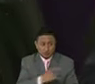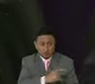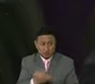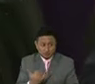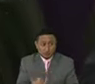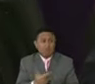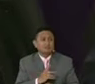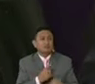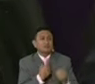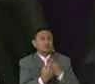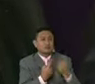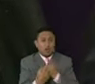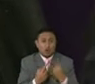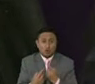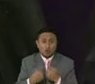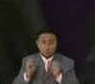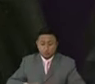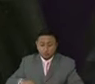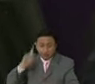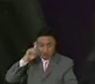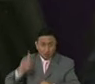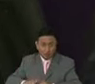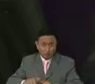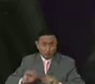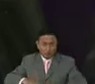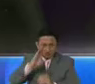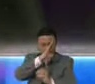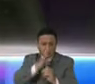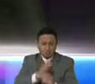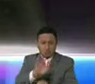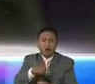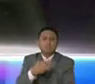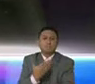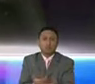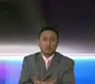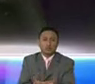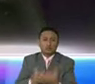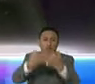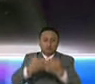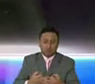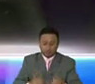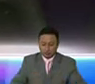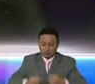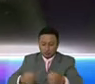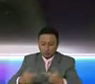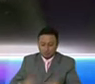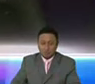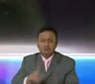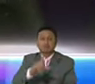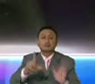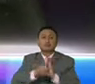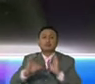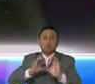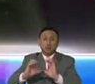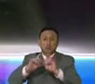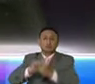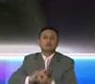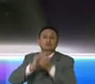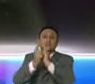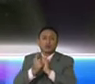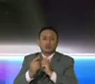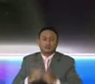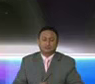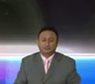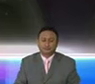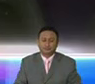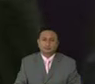diálogo logren consensos con el fin de hacer las propuestas respectivas a los cambios que se consideren pertinentes para la ley de